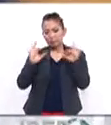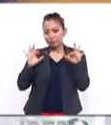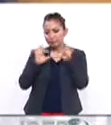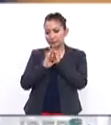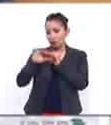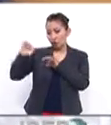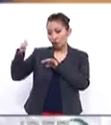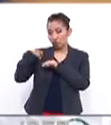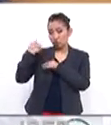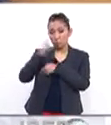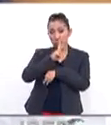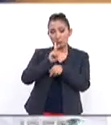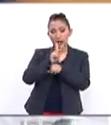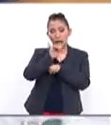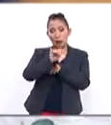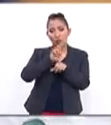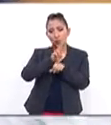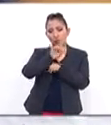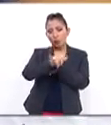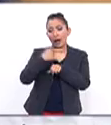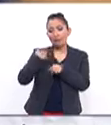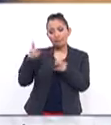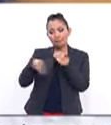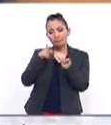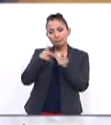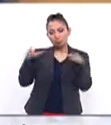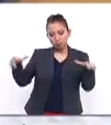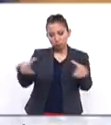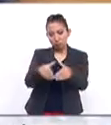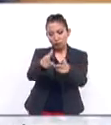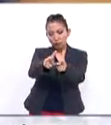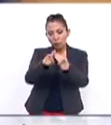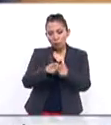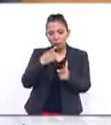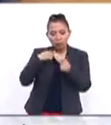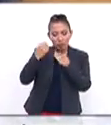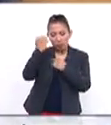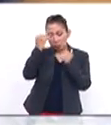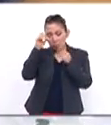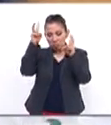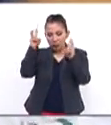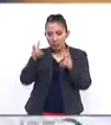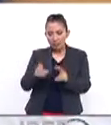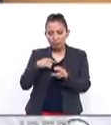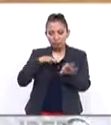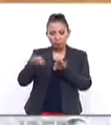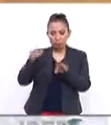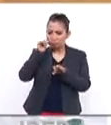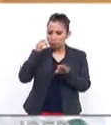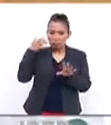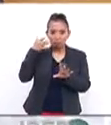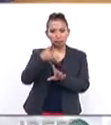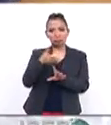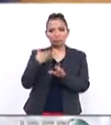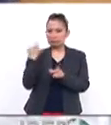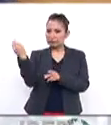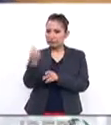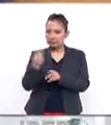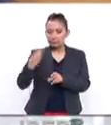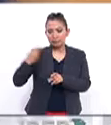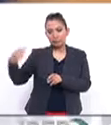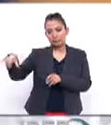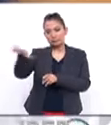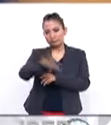los otros socios Paraguay y Uruguay, de perfeccionar el bloque y proponer una nueva agenda que trabaje siempre en un sentido de urgencia